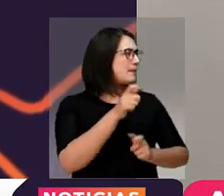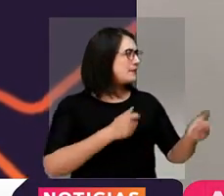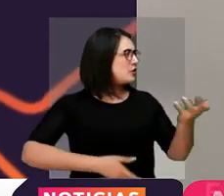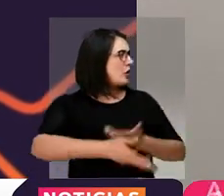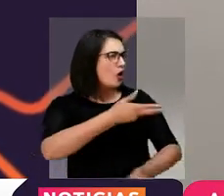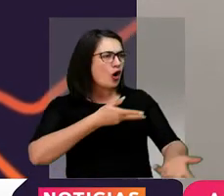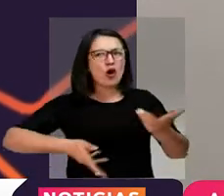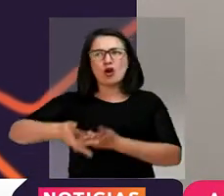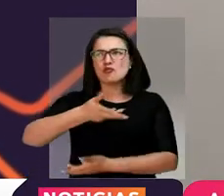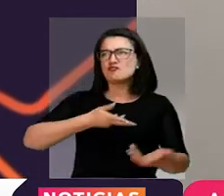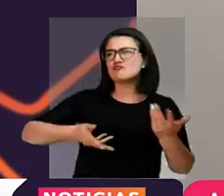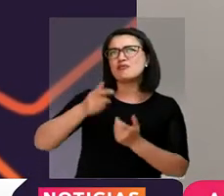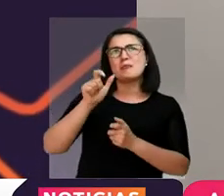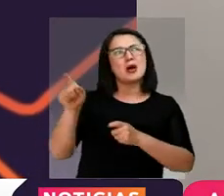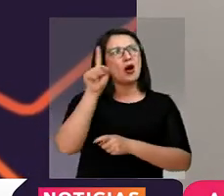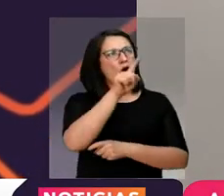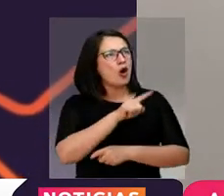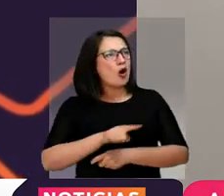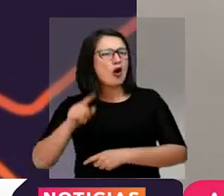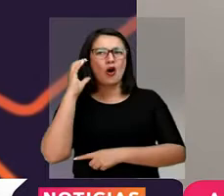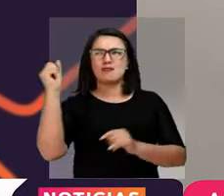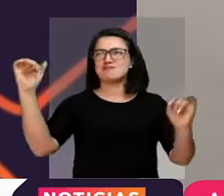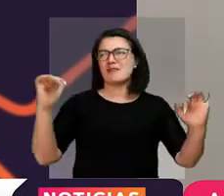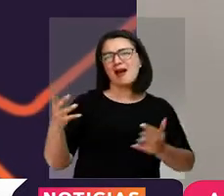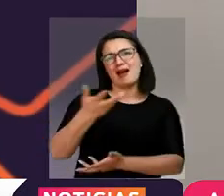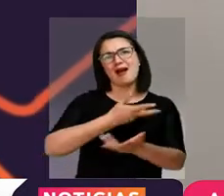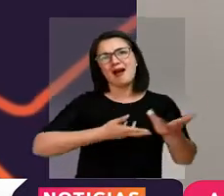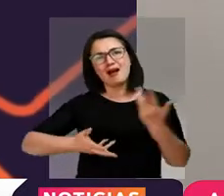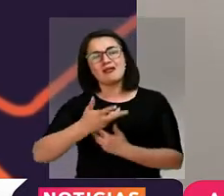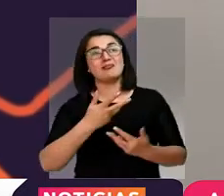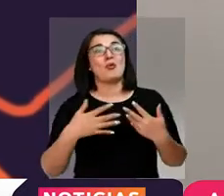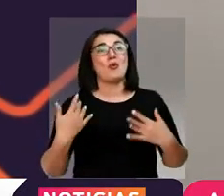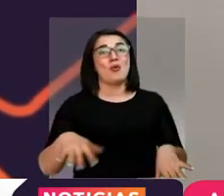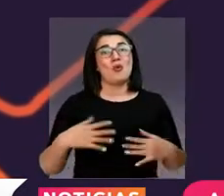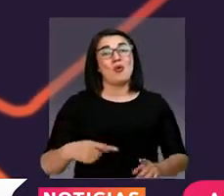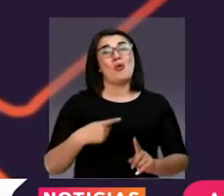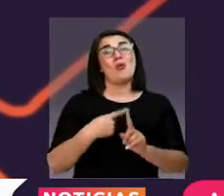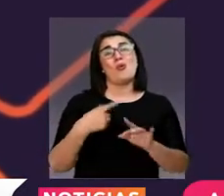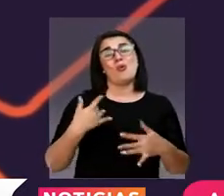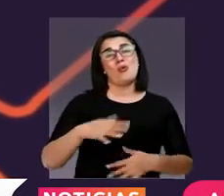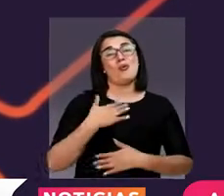que vienen de otras partes de Colombia es también increíble.